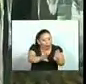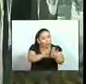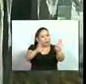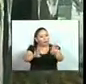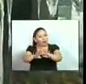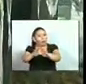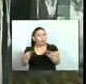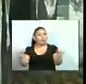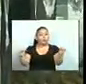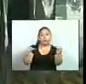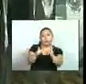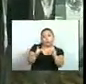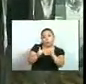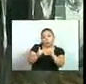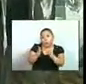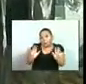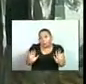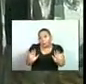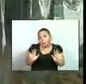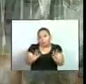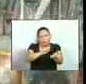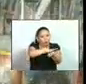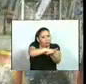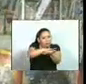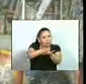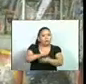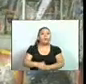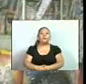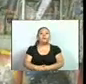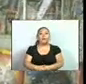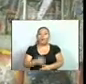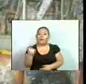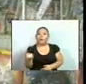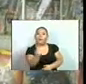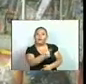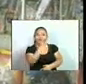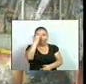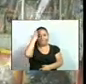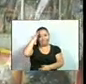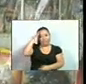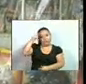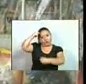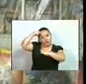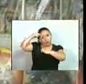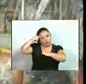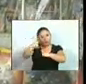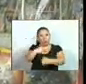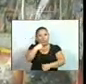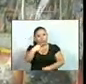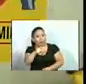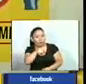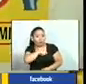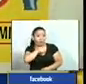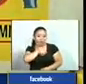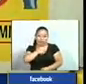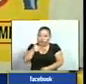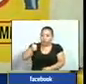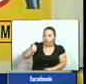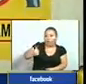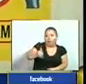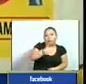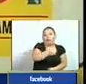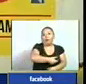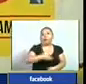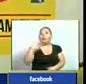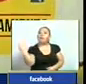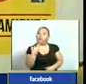siempre con la misma higiene. Las personas deben ser conscientes que la responsabilidad recae en cada uno de cumplir